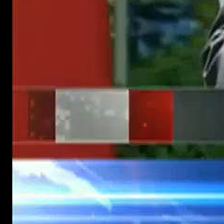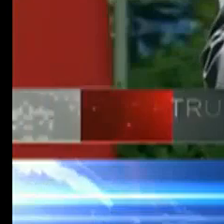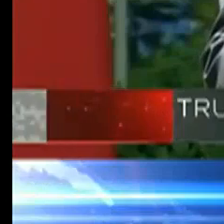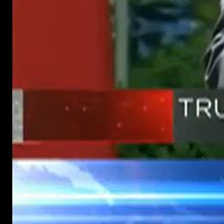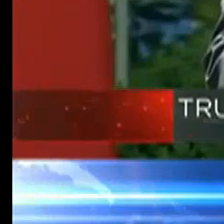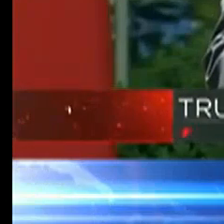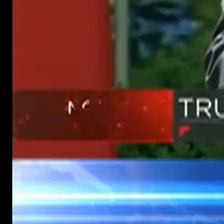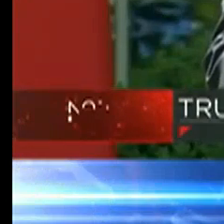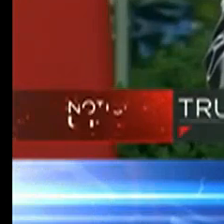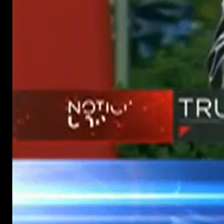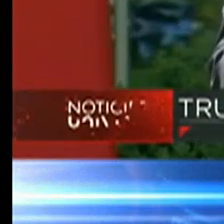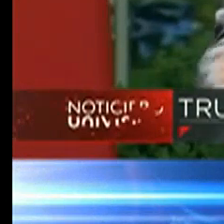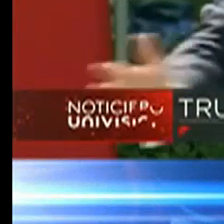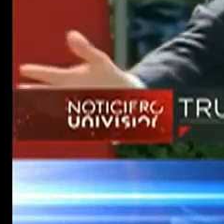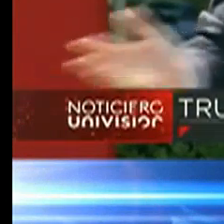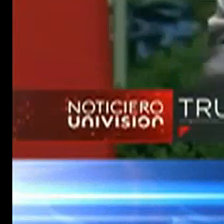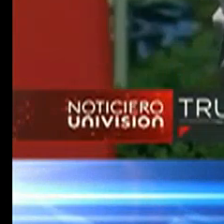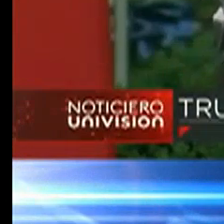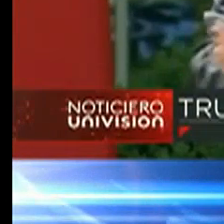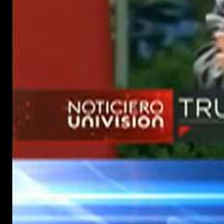En lo internacional,